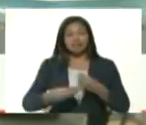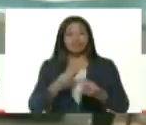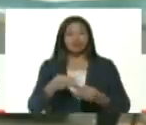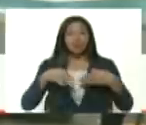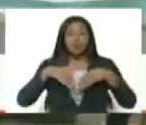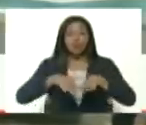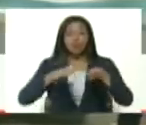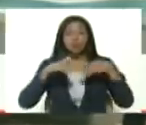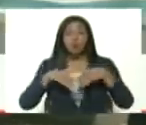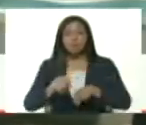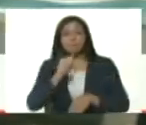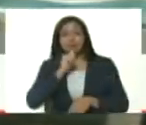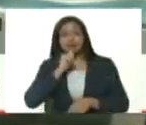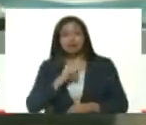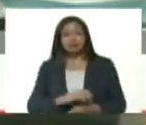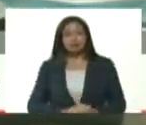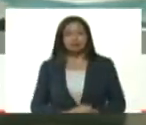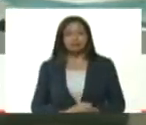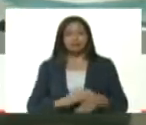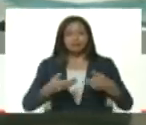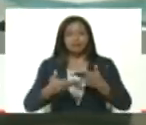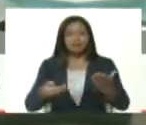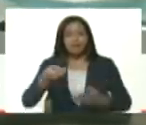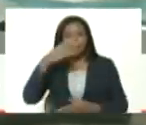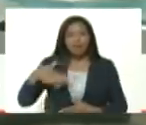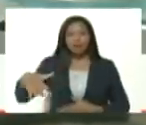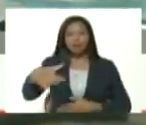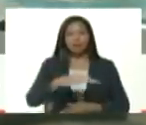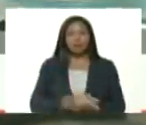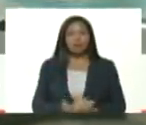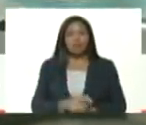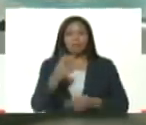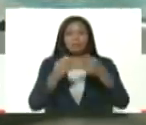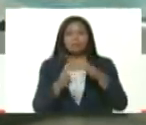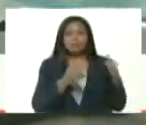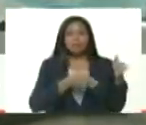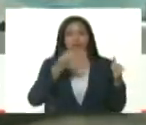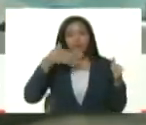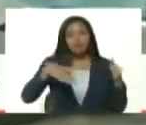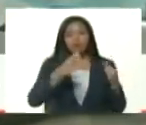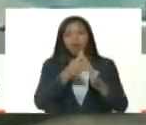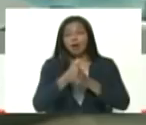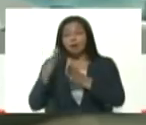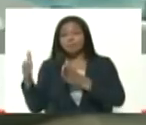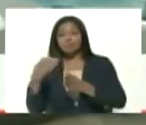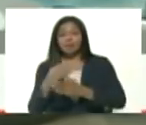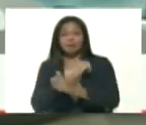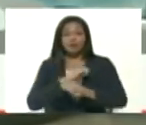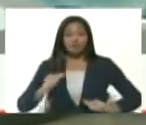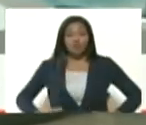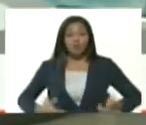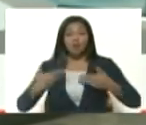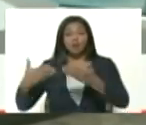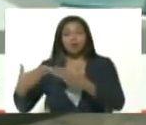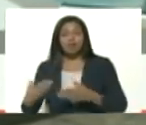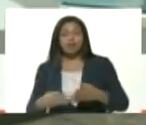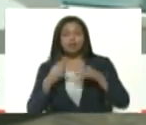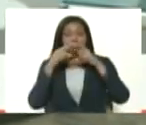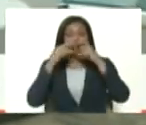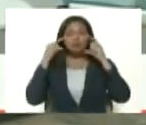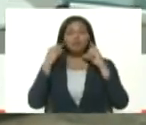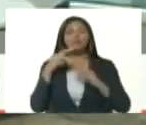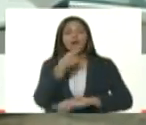tapabocas. ¿Para quién? Para el pueblo. La mitad para el pueblo, la mitad para la Fuerza Armada Nacional Bolivariana. Para